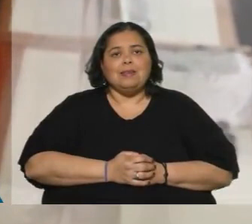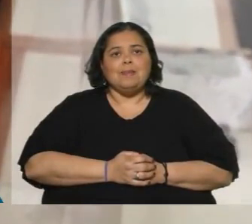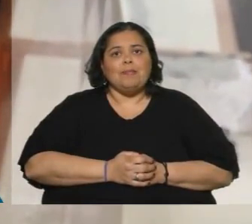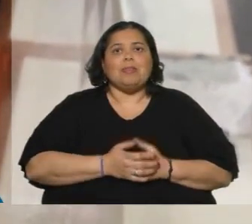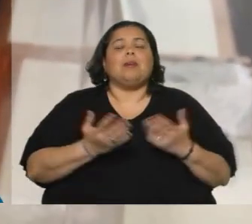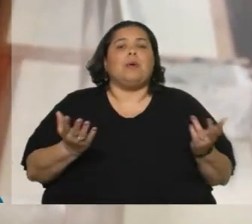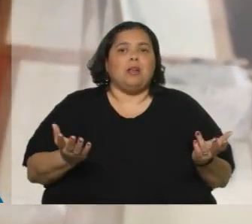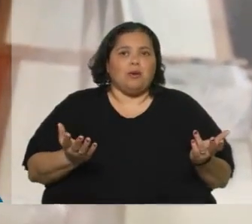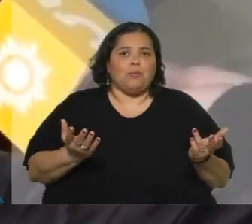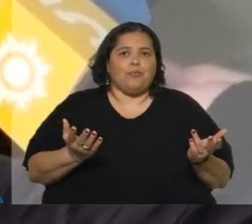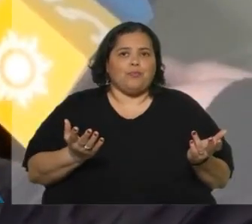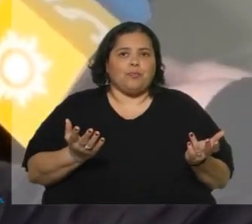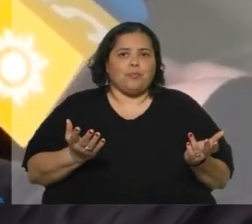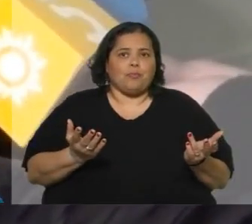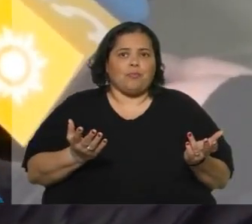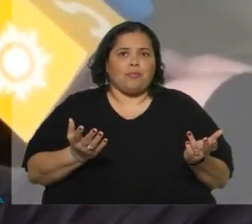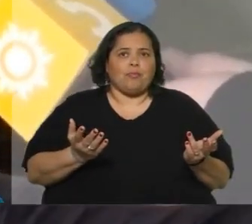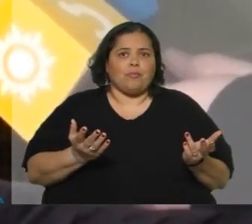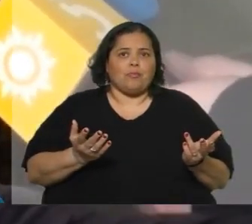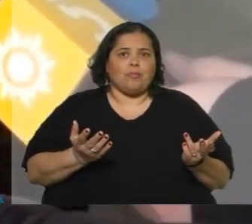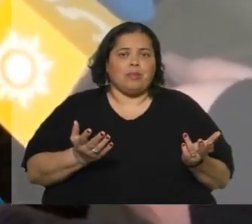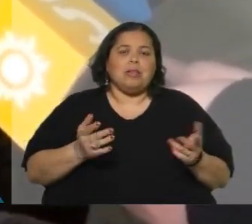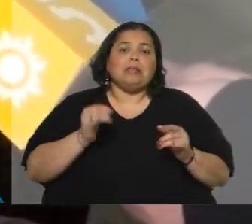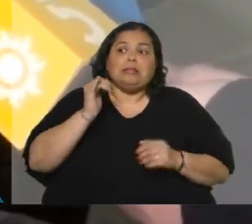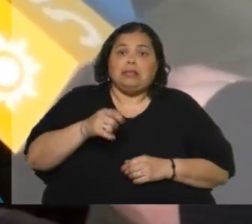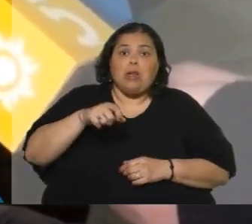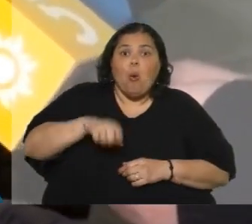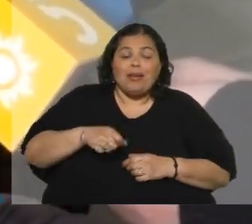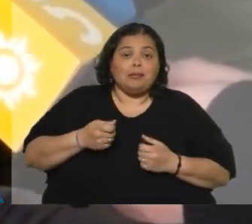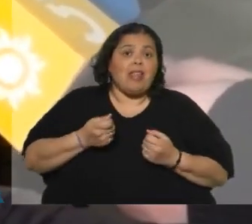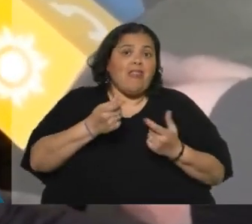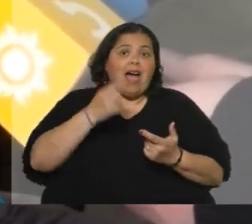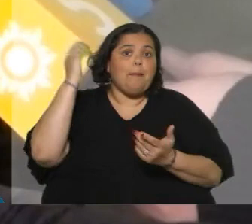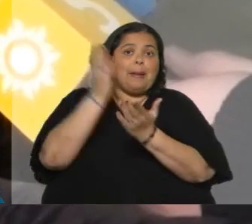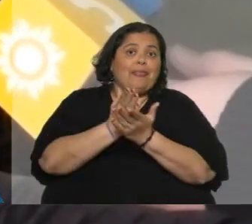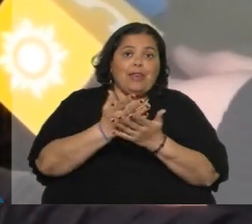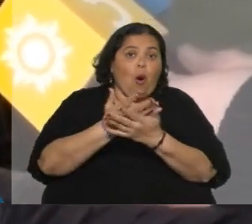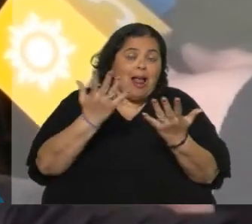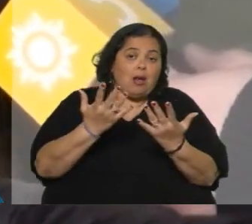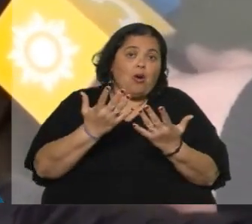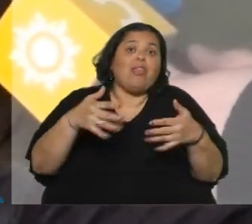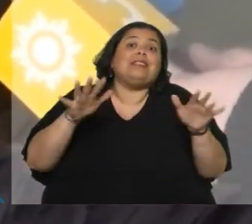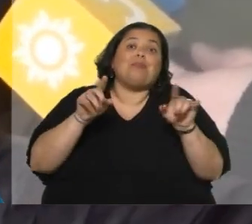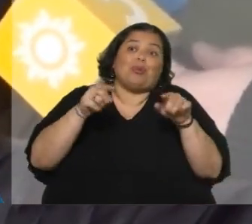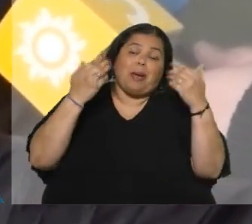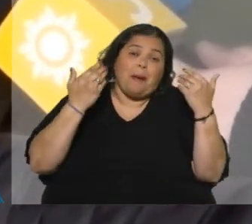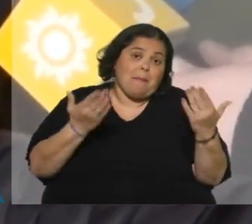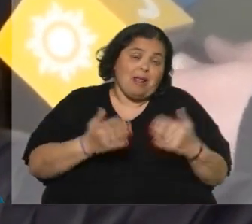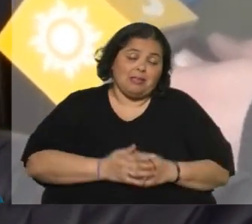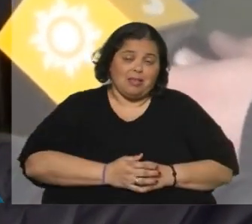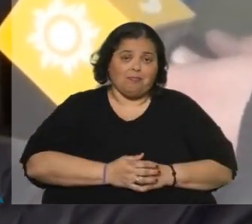y bueno, y si le dan algo, porque se lo merecen, no sé, así sea lo que sea,